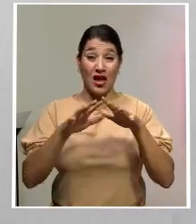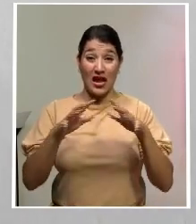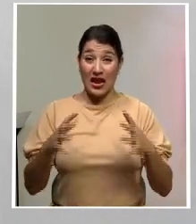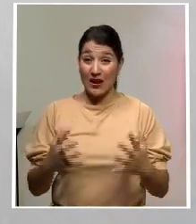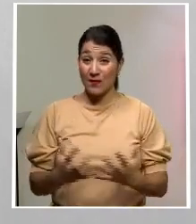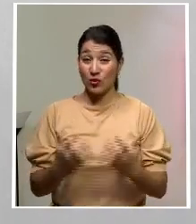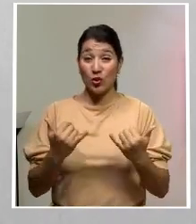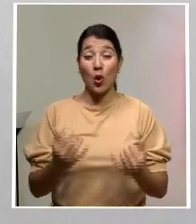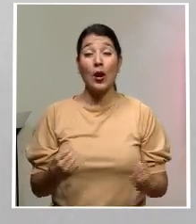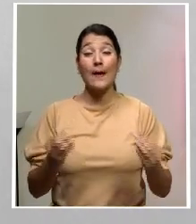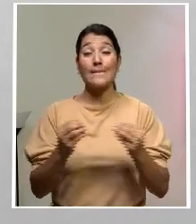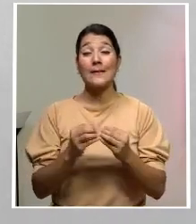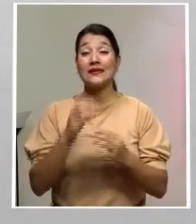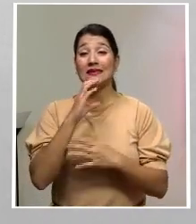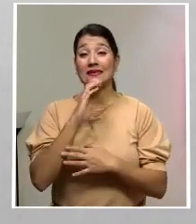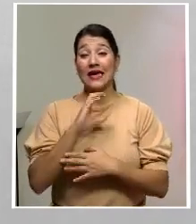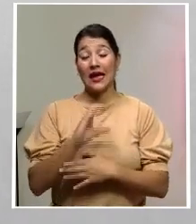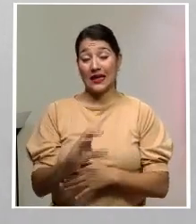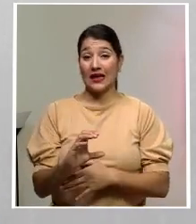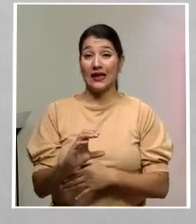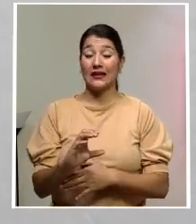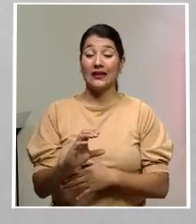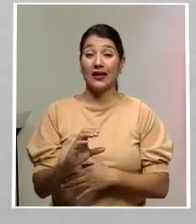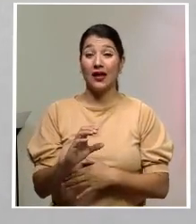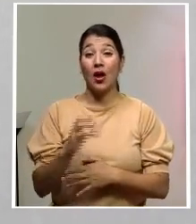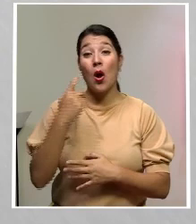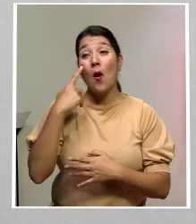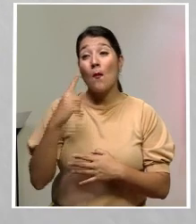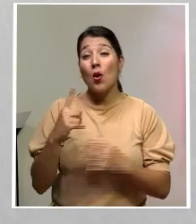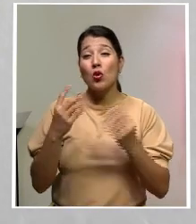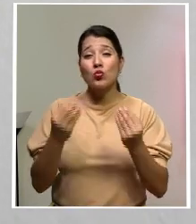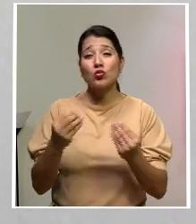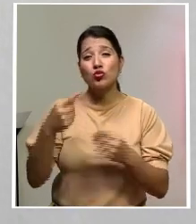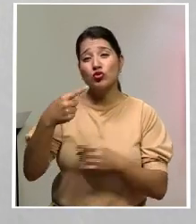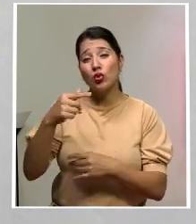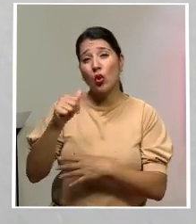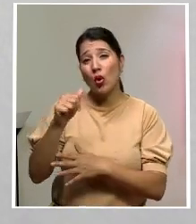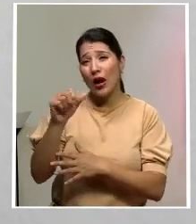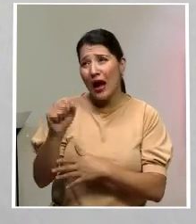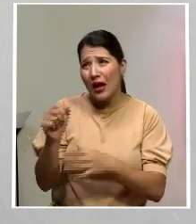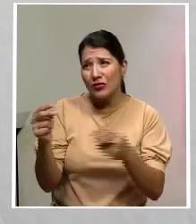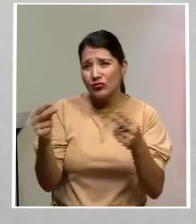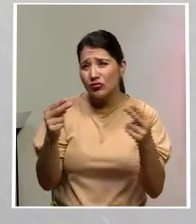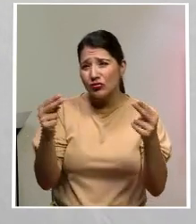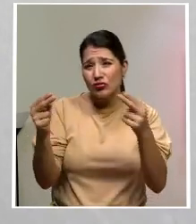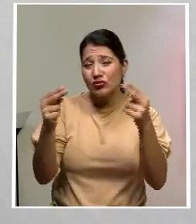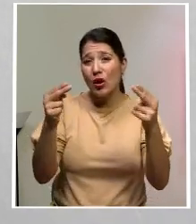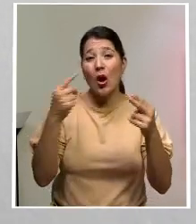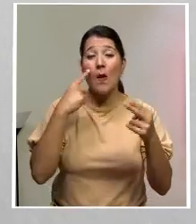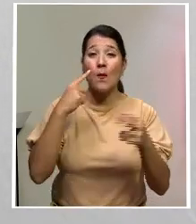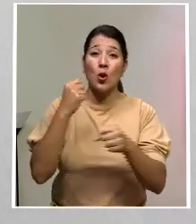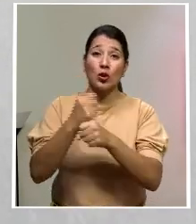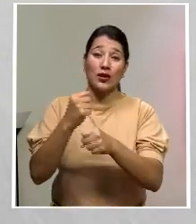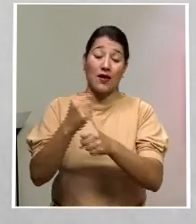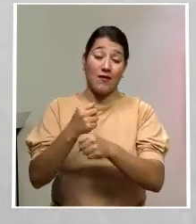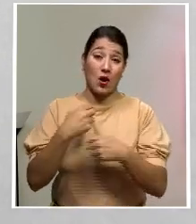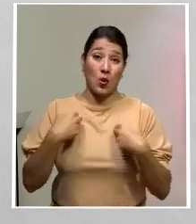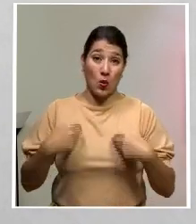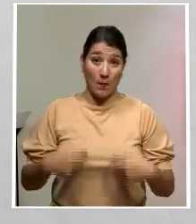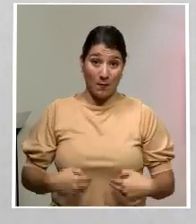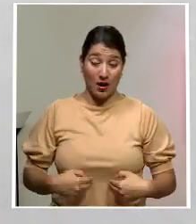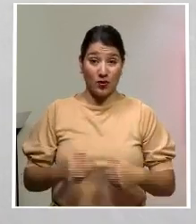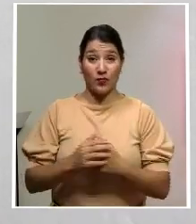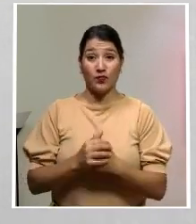más de 1 grado Celsius desde la era preindustrial debido a las emisiones de gases de efecto invernadero provocadas por las actividades humanas. Pero